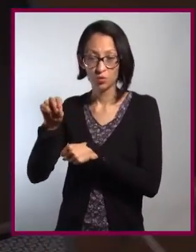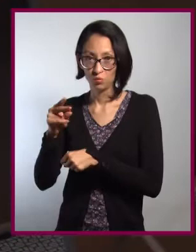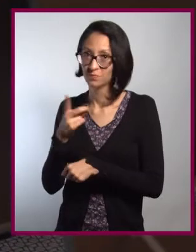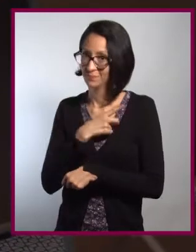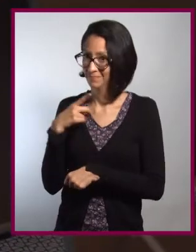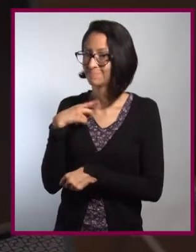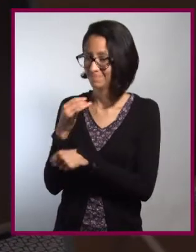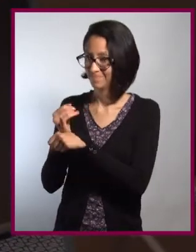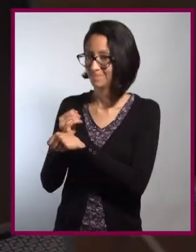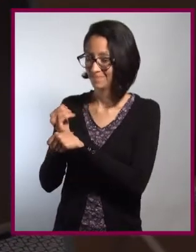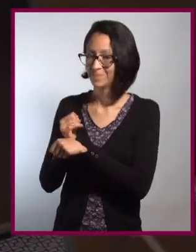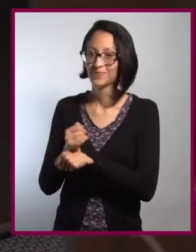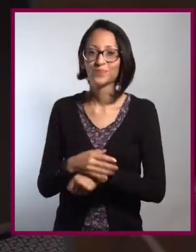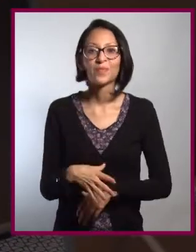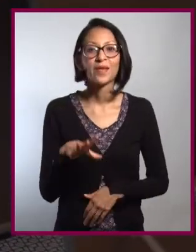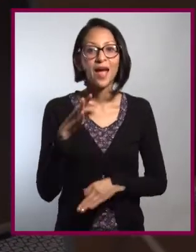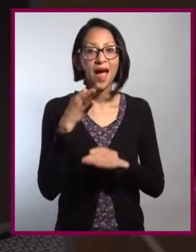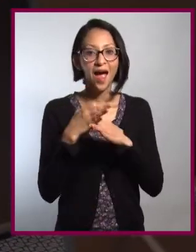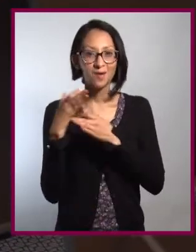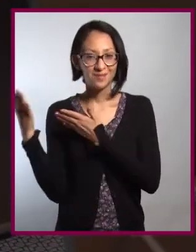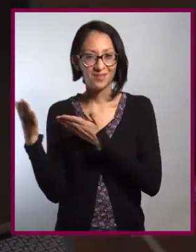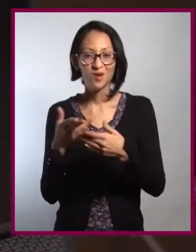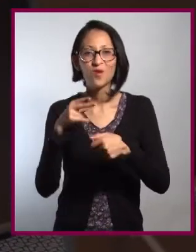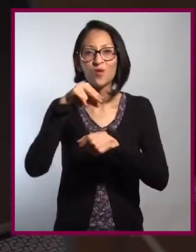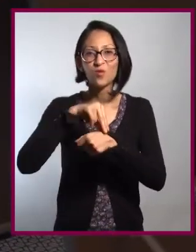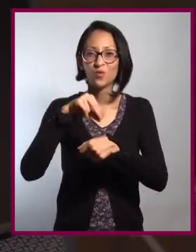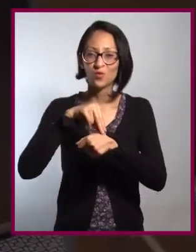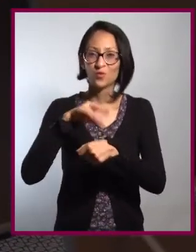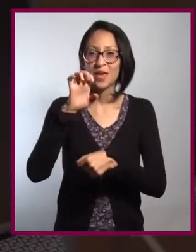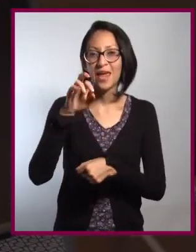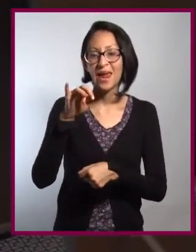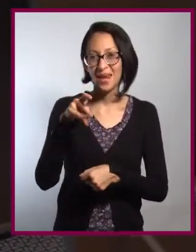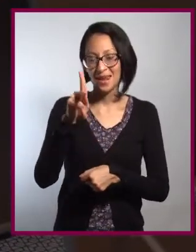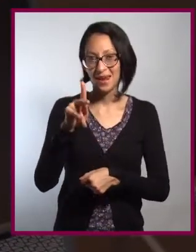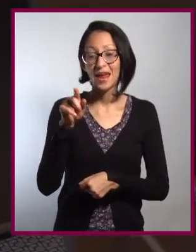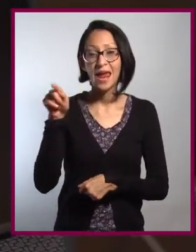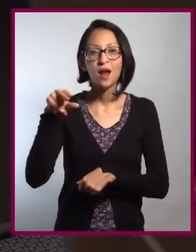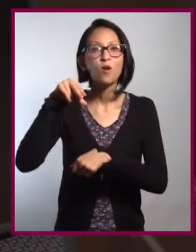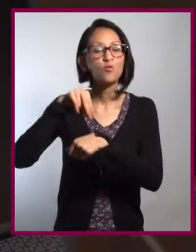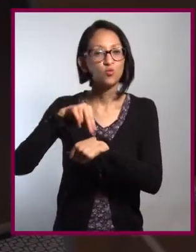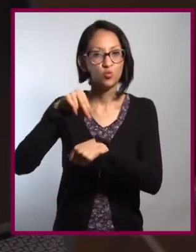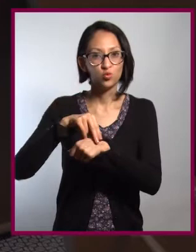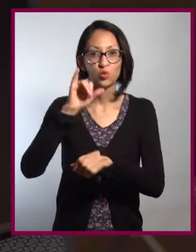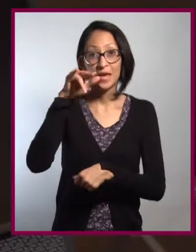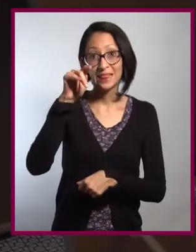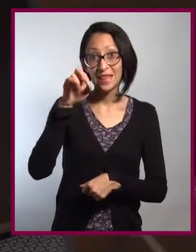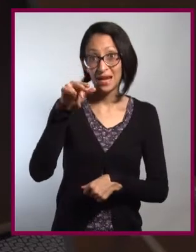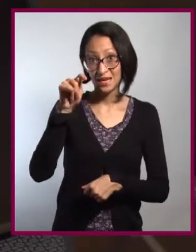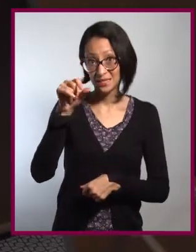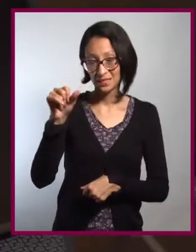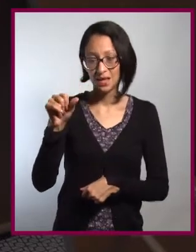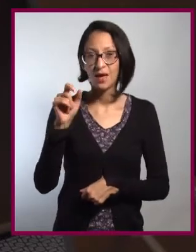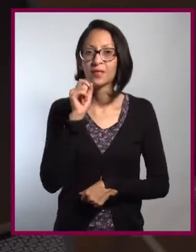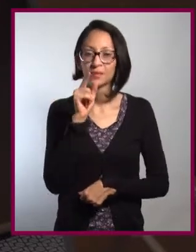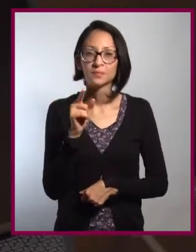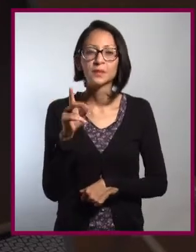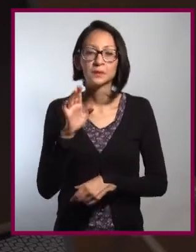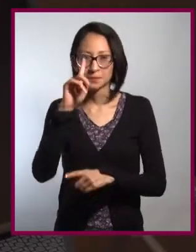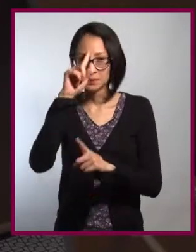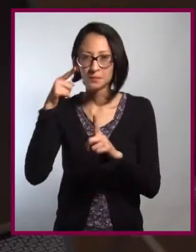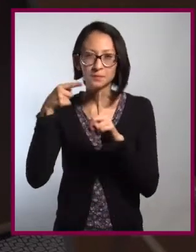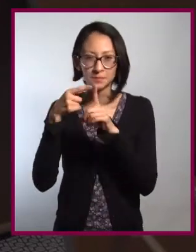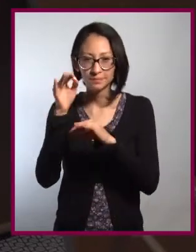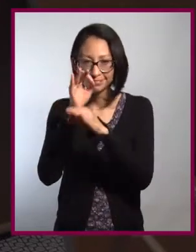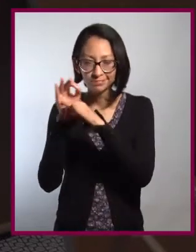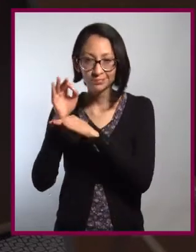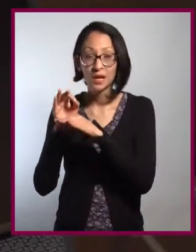Estamos con el doctor Eric Ochoa, médico internista e infectólogo responsable de la Clínica del Viajero en el